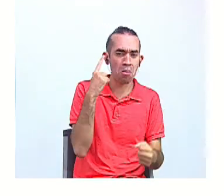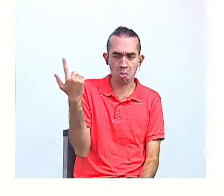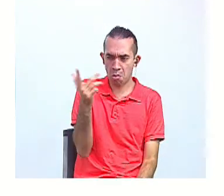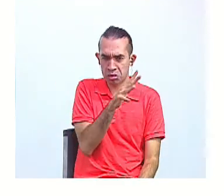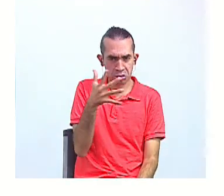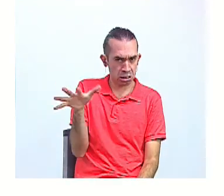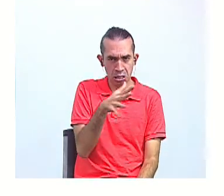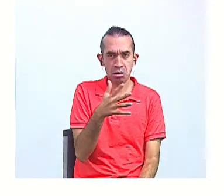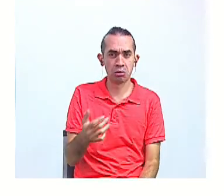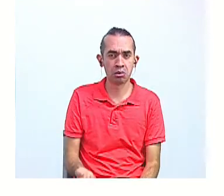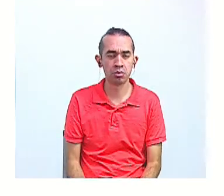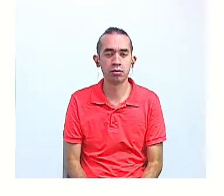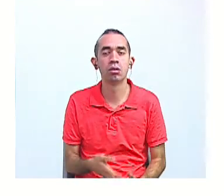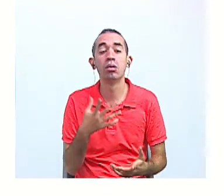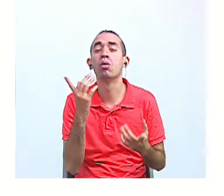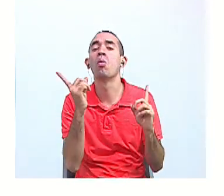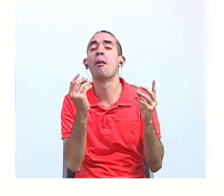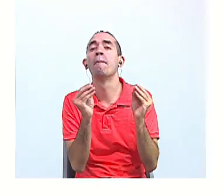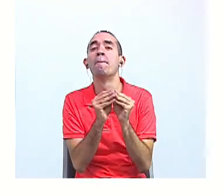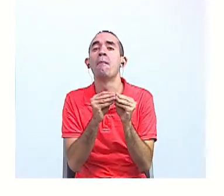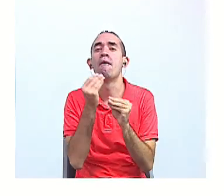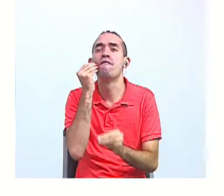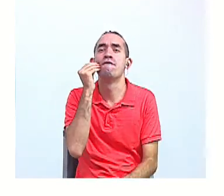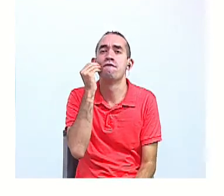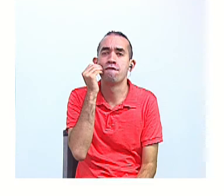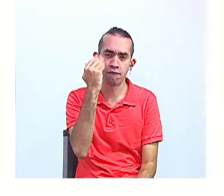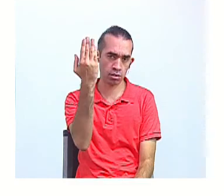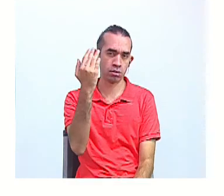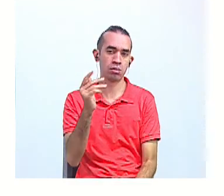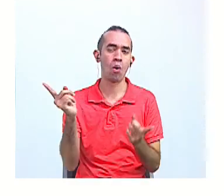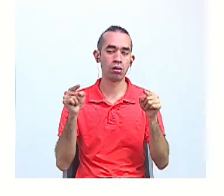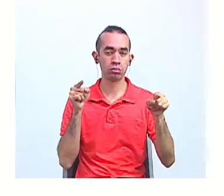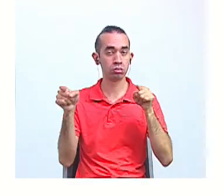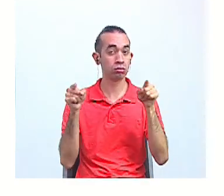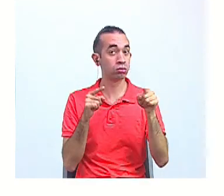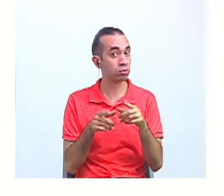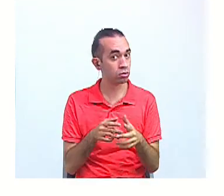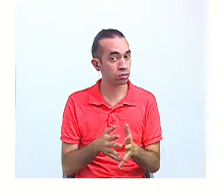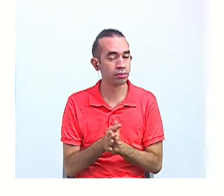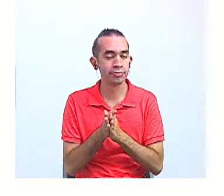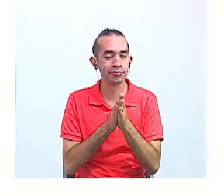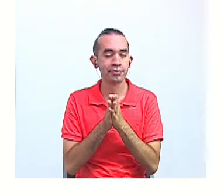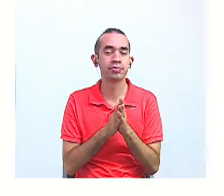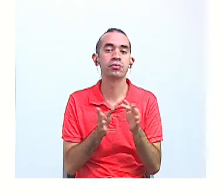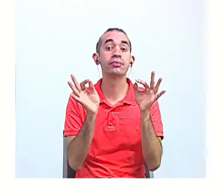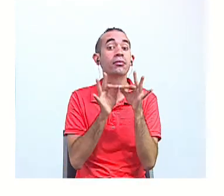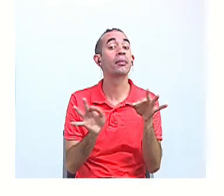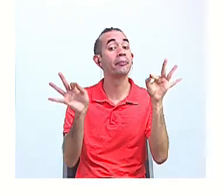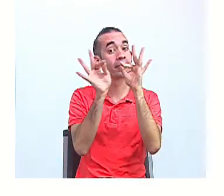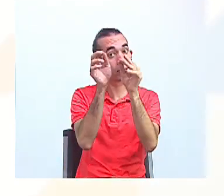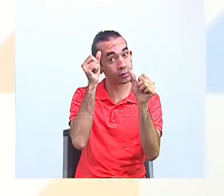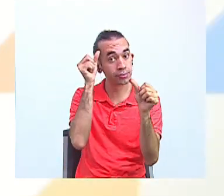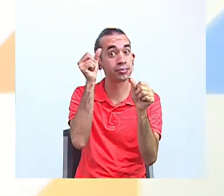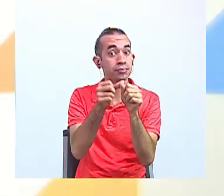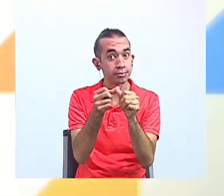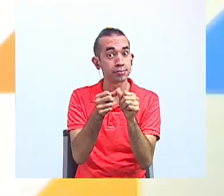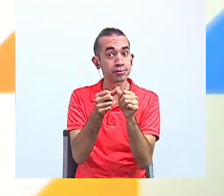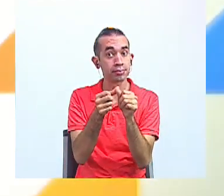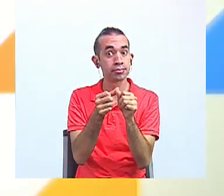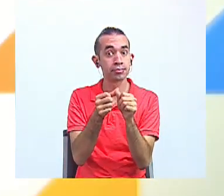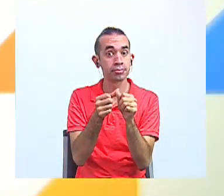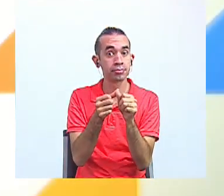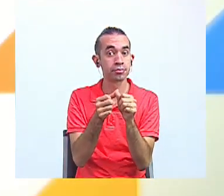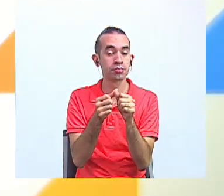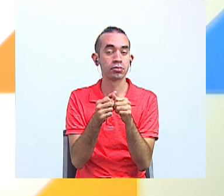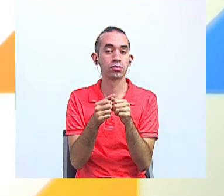similar. ¿Qué tal? Bueno, también es importante recordar